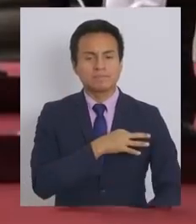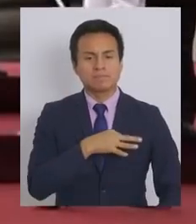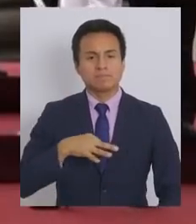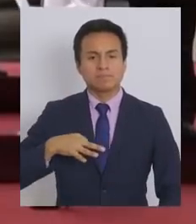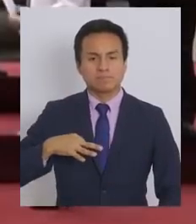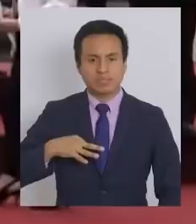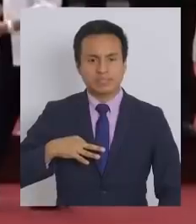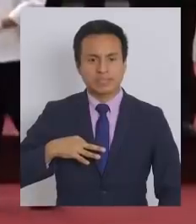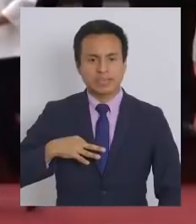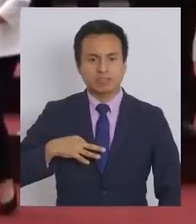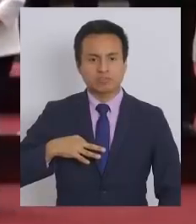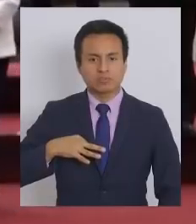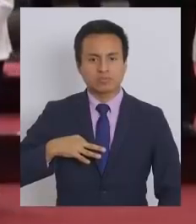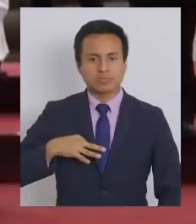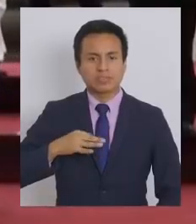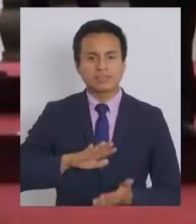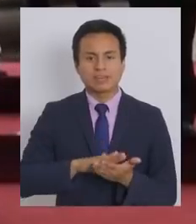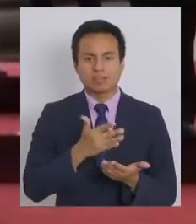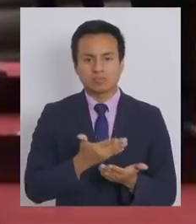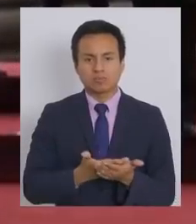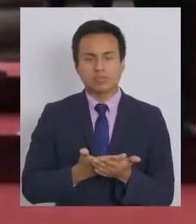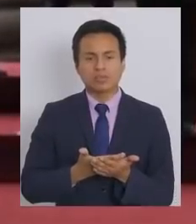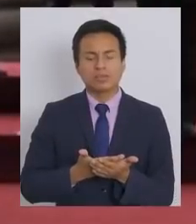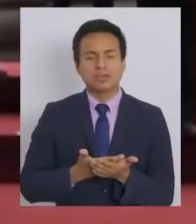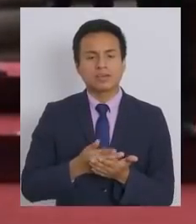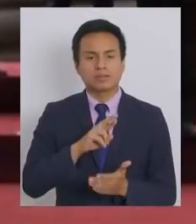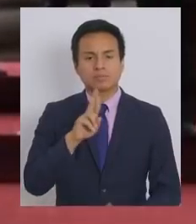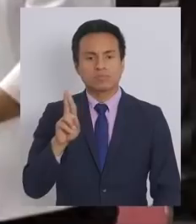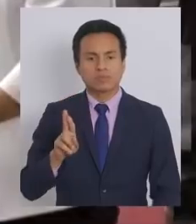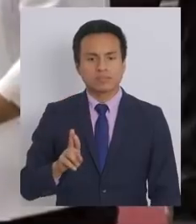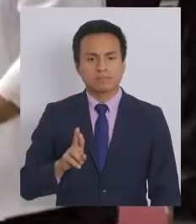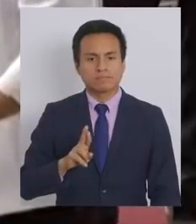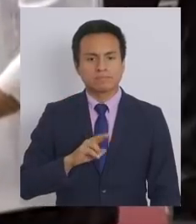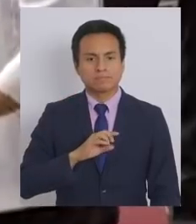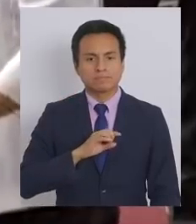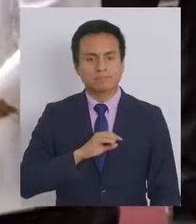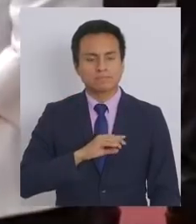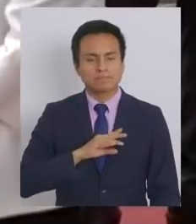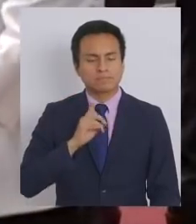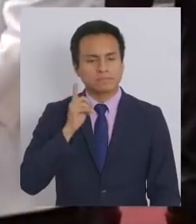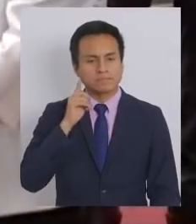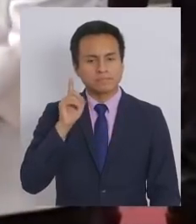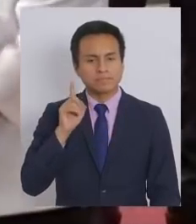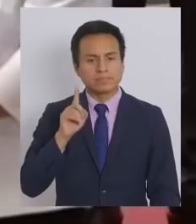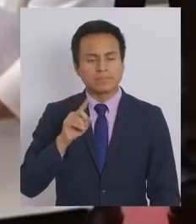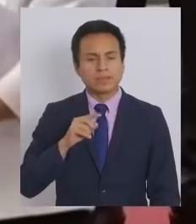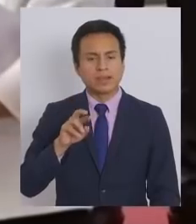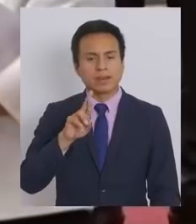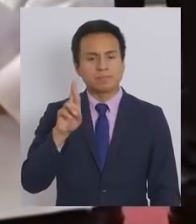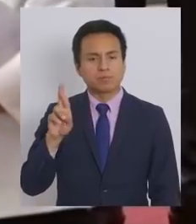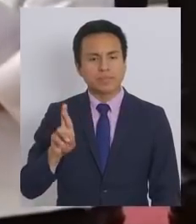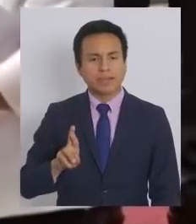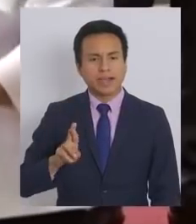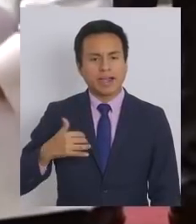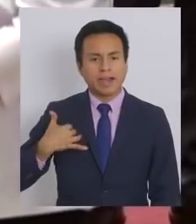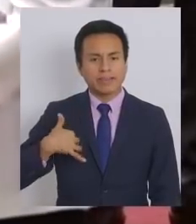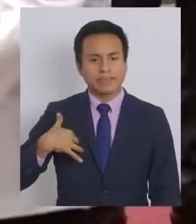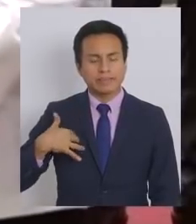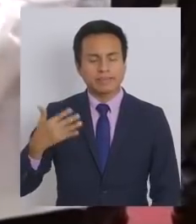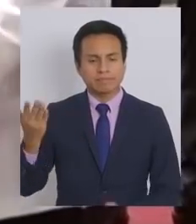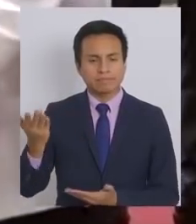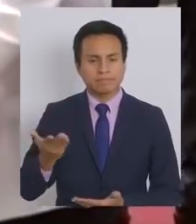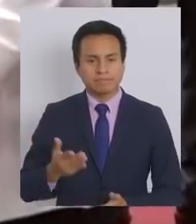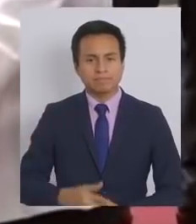ministerios de salud de la República de Chile y de la República Argentina.